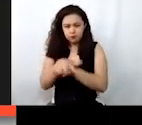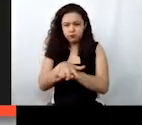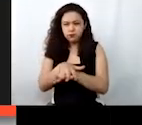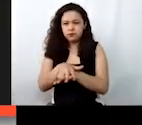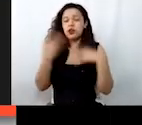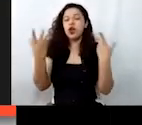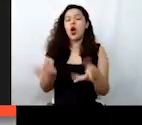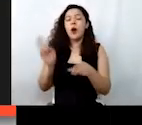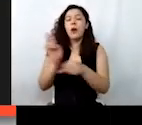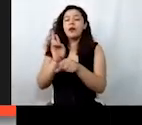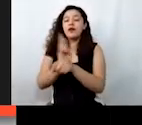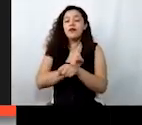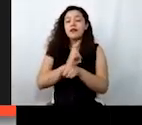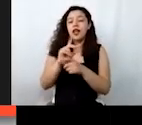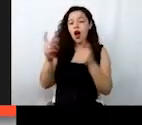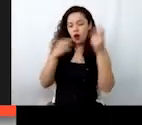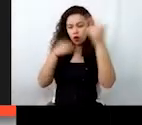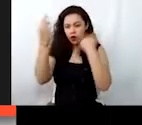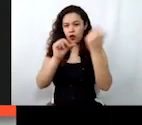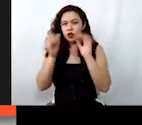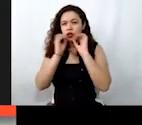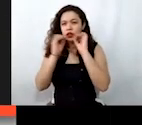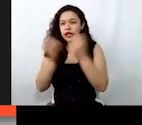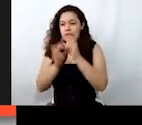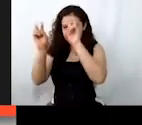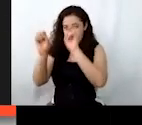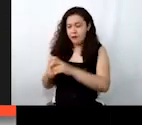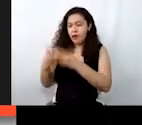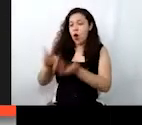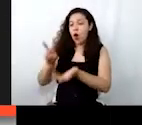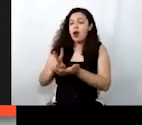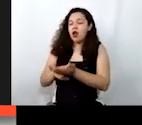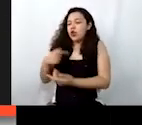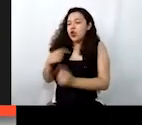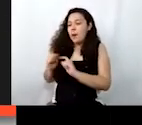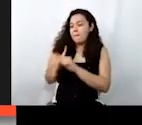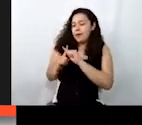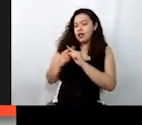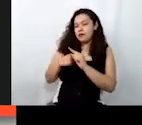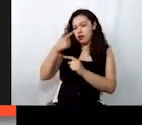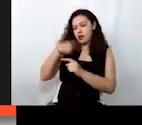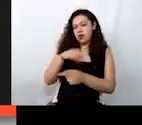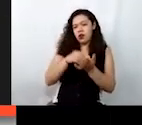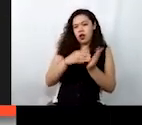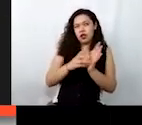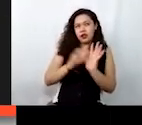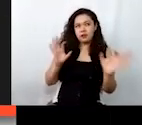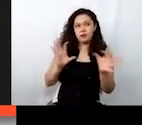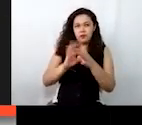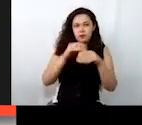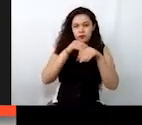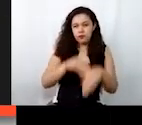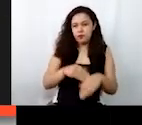están las demás organizaciones en este tema? ¿Qué valor agregado tengo al haber alineado la Agenda 2030? Incluso